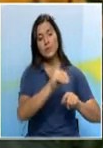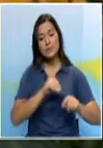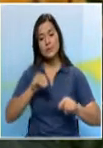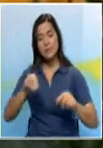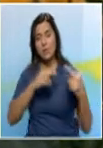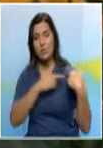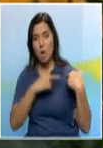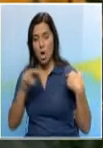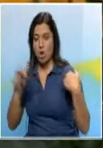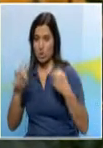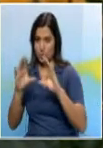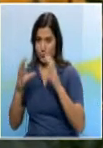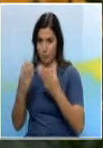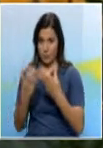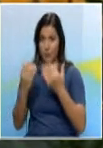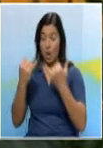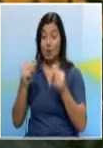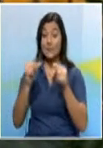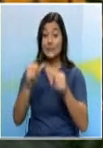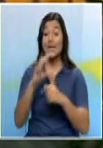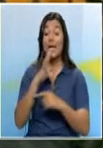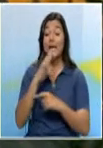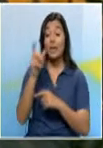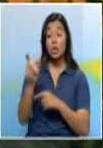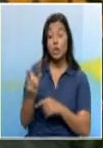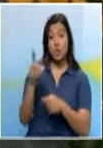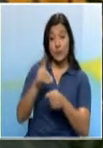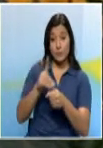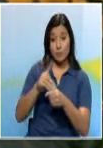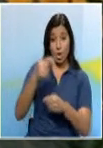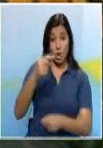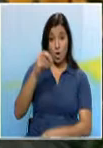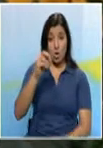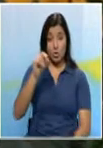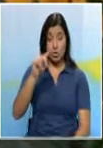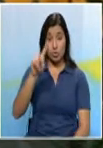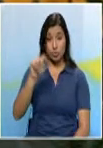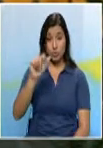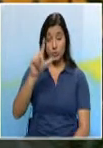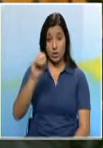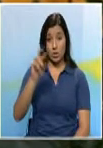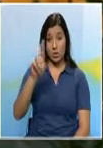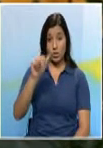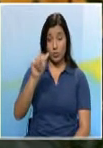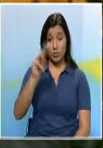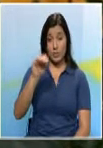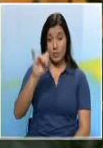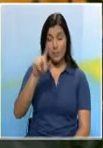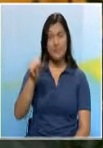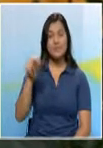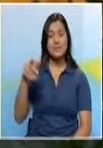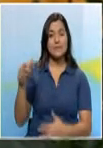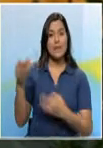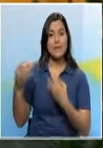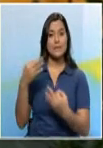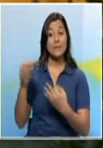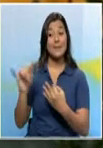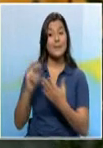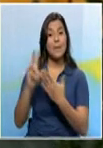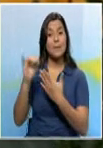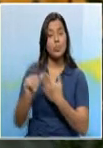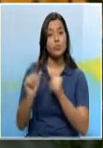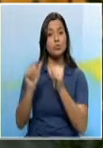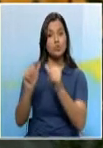Otto Guevara. A continuación, el diputado Gonzalo Ramírez, quien preside este foro de la Comisión de Asuntos Económicos, nos explica que este proyecto